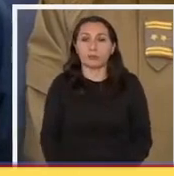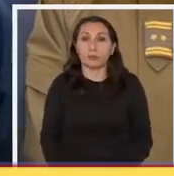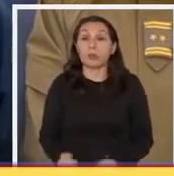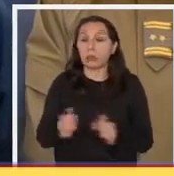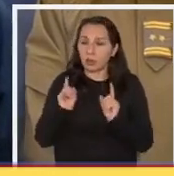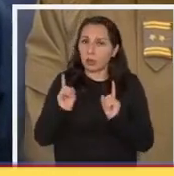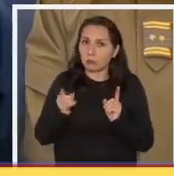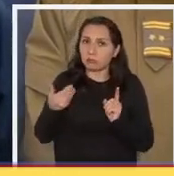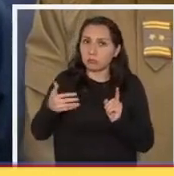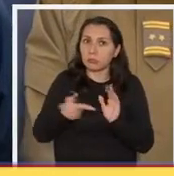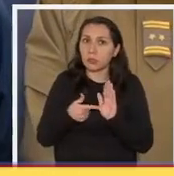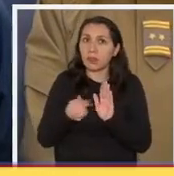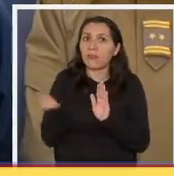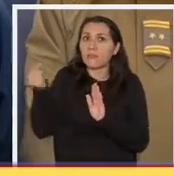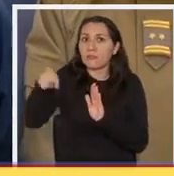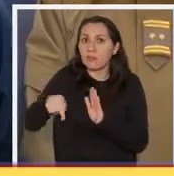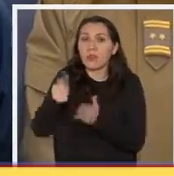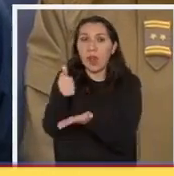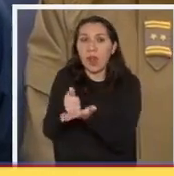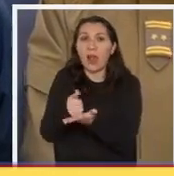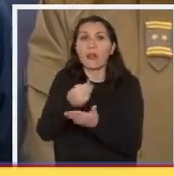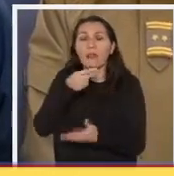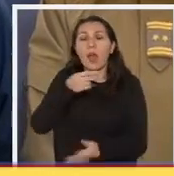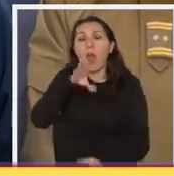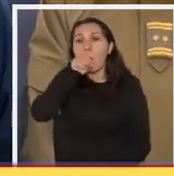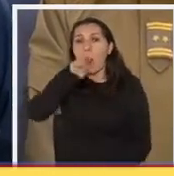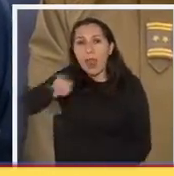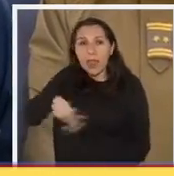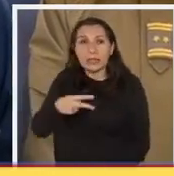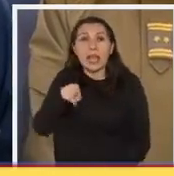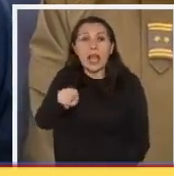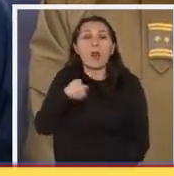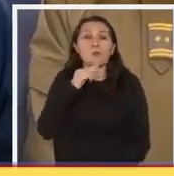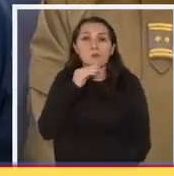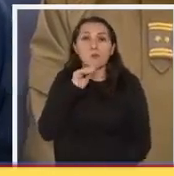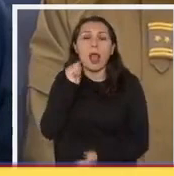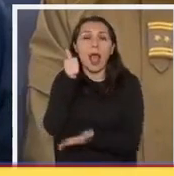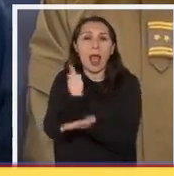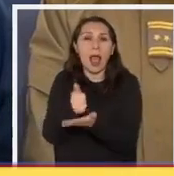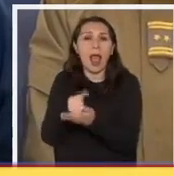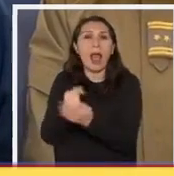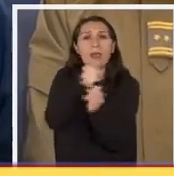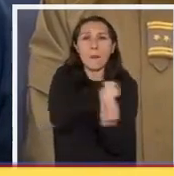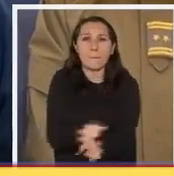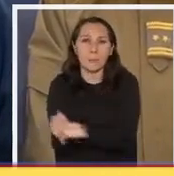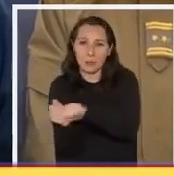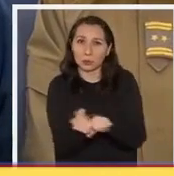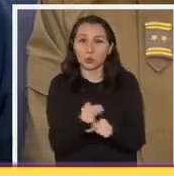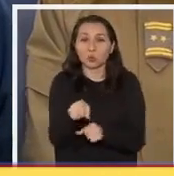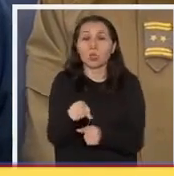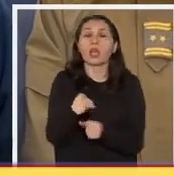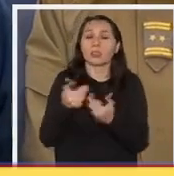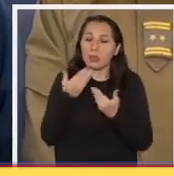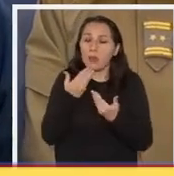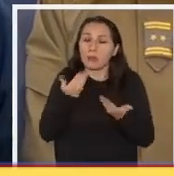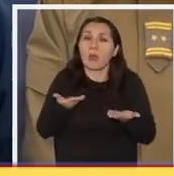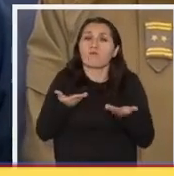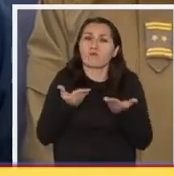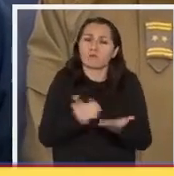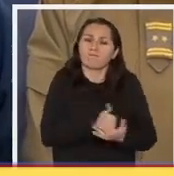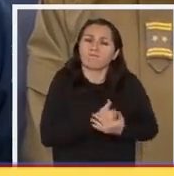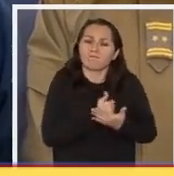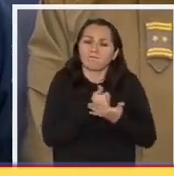Vale la pena destacar, estaba la alcaldesa de Gualañé acá y estaba el alcalde de Vinchuquén, que se han puesto y han tenido